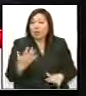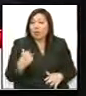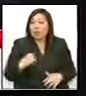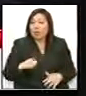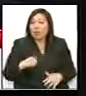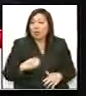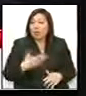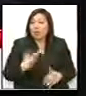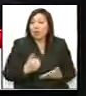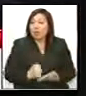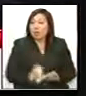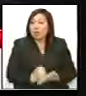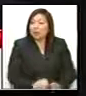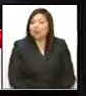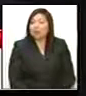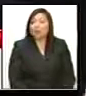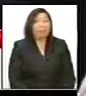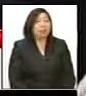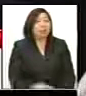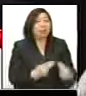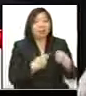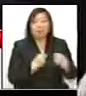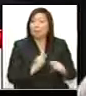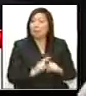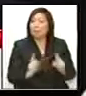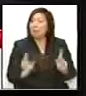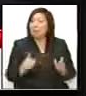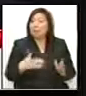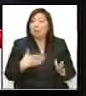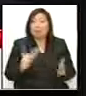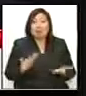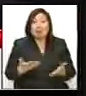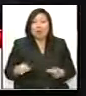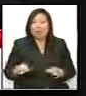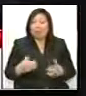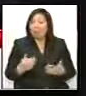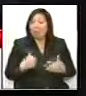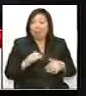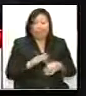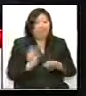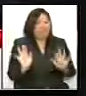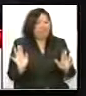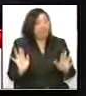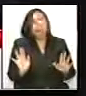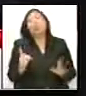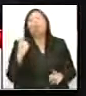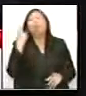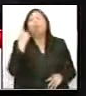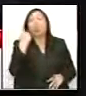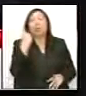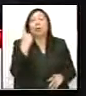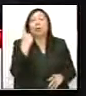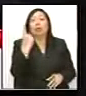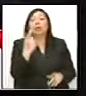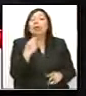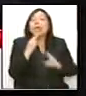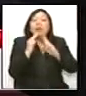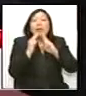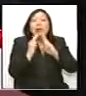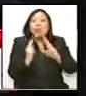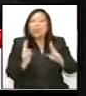para poder ayudarles, cosa que no nos corresponde, pero acá no se puede decir, no, esto no me toca. No, acá somos un solo Estado y tenemos que responder como